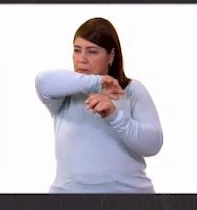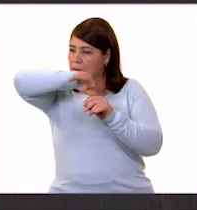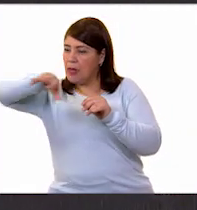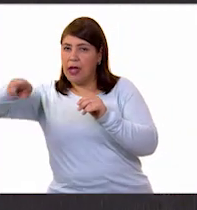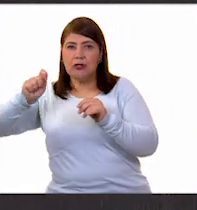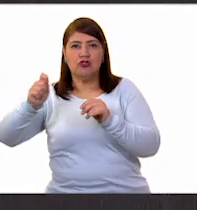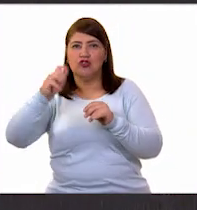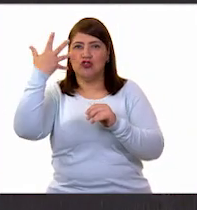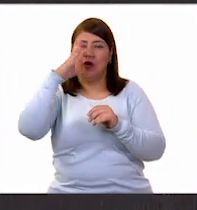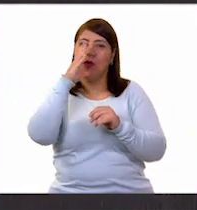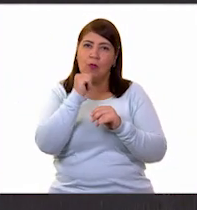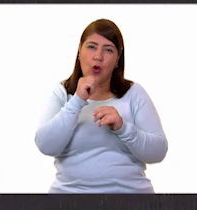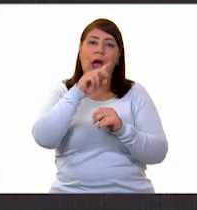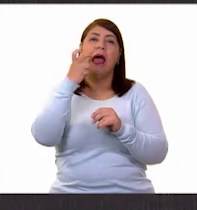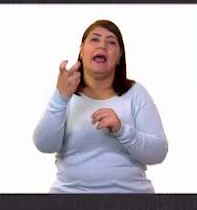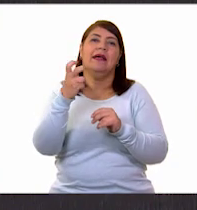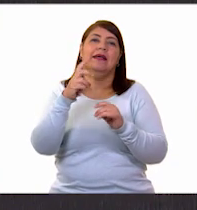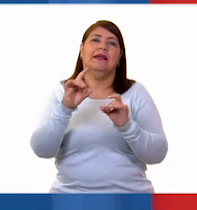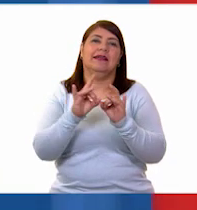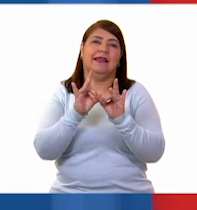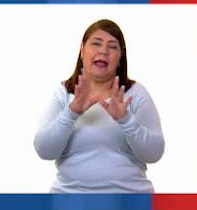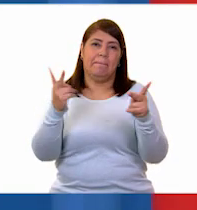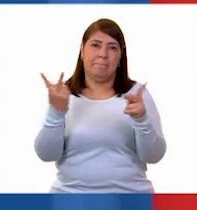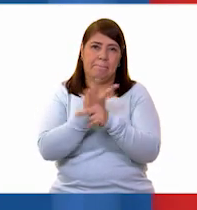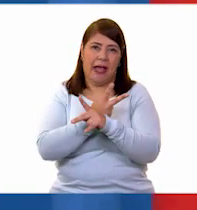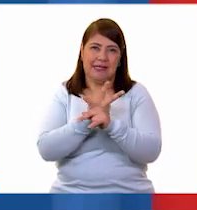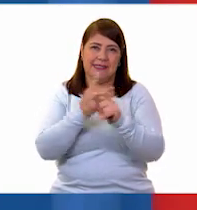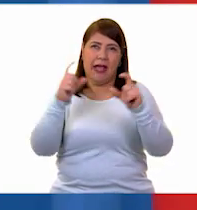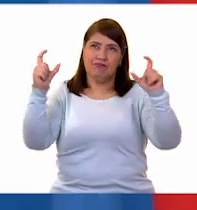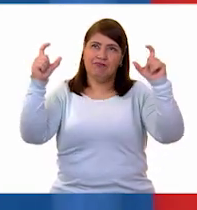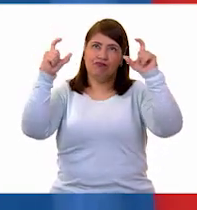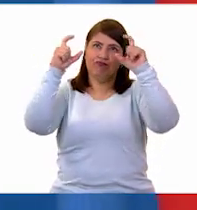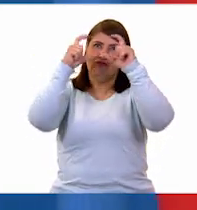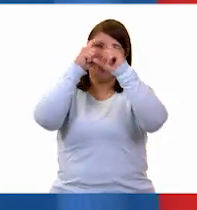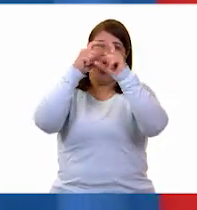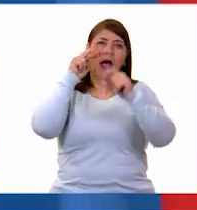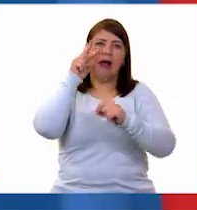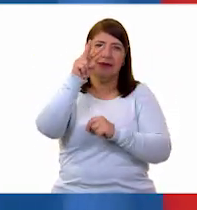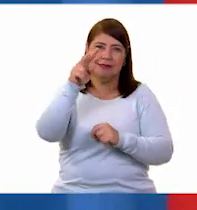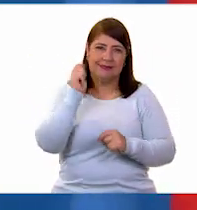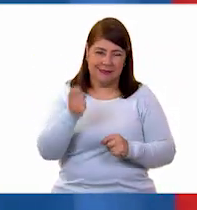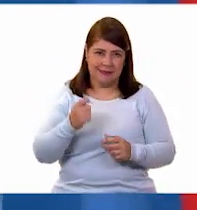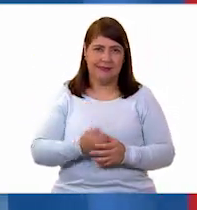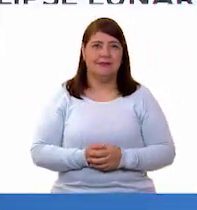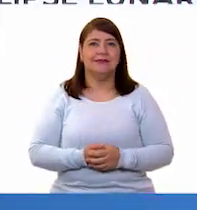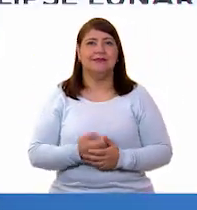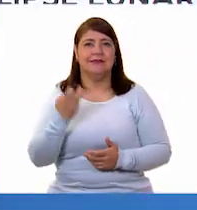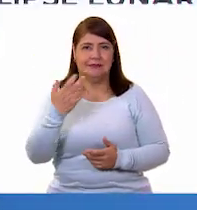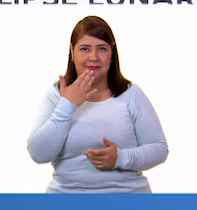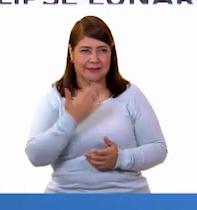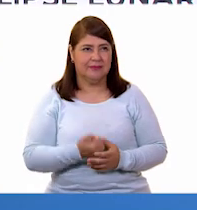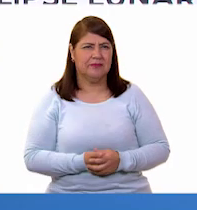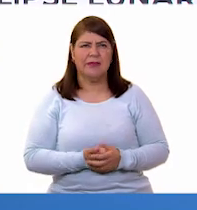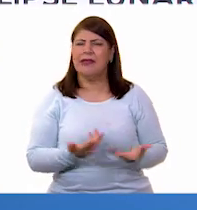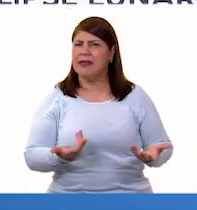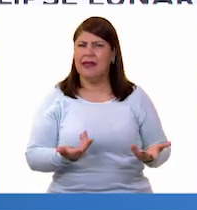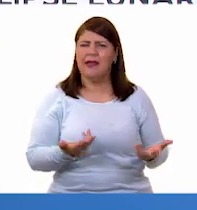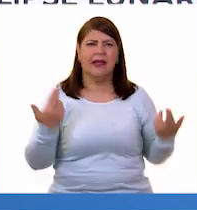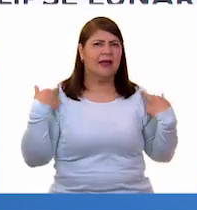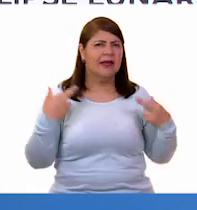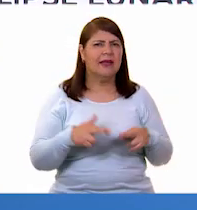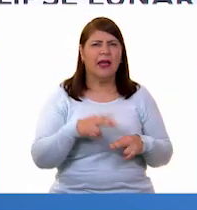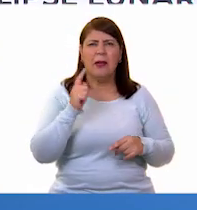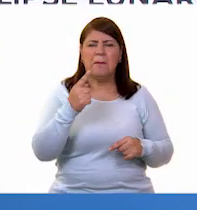es ahí cuando ocurre el eclipse. Muy bien, es correcto. Maestro, ¿sí? ¿Y para qué nos sirve analizar